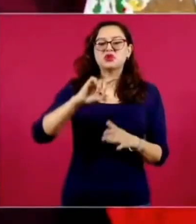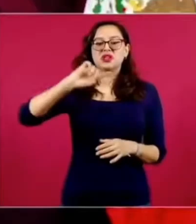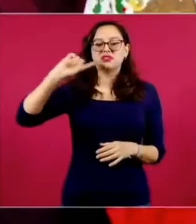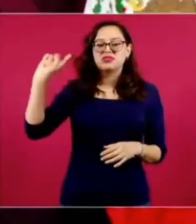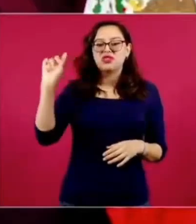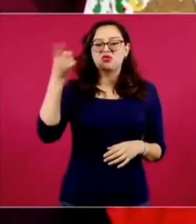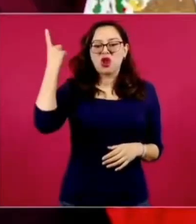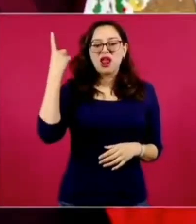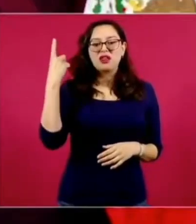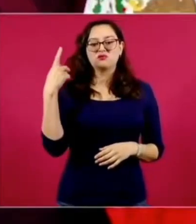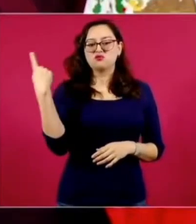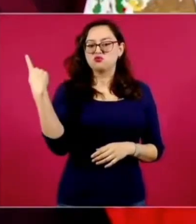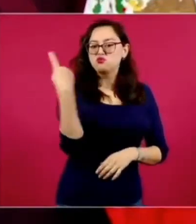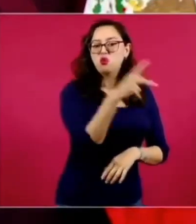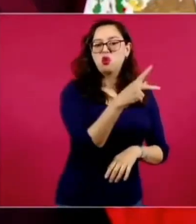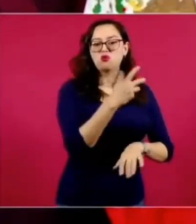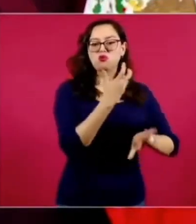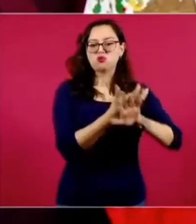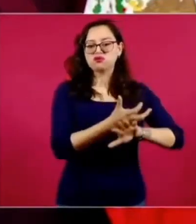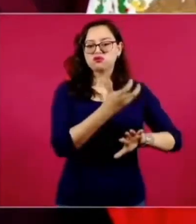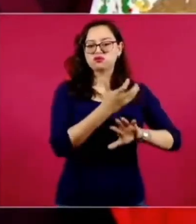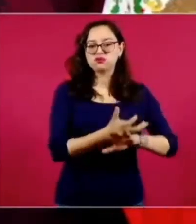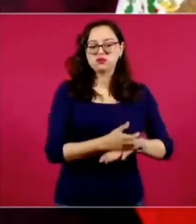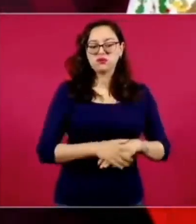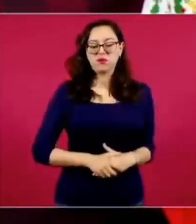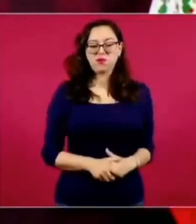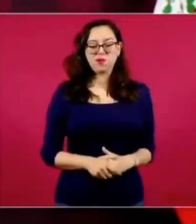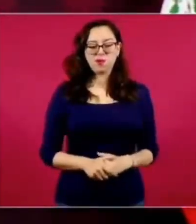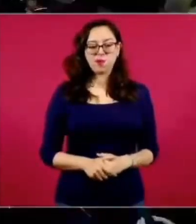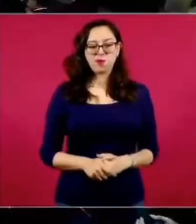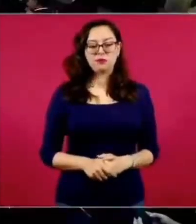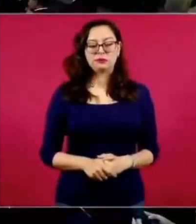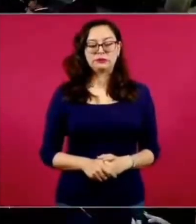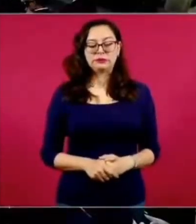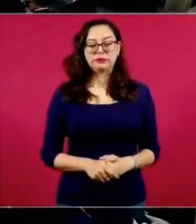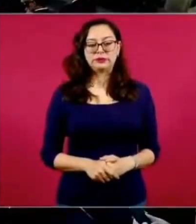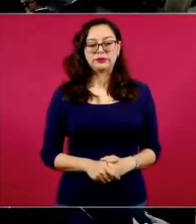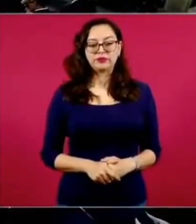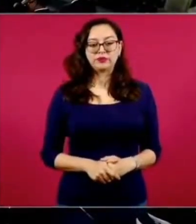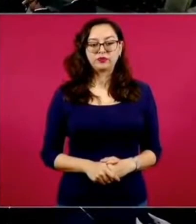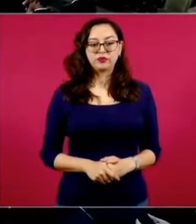millones de dólares. Es más, ¿por qué no